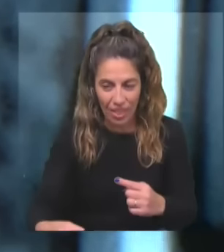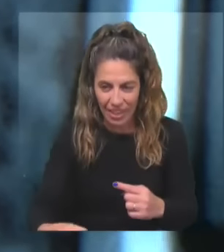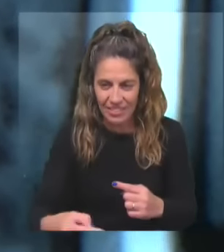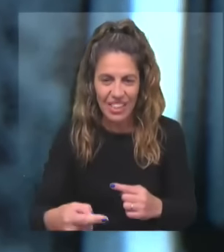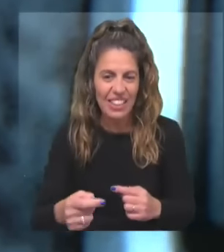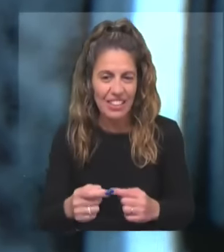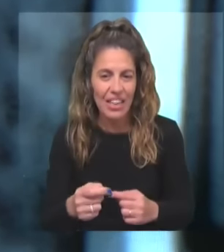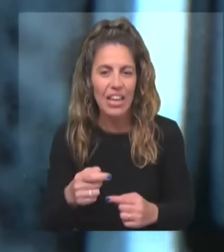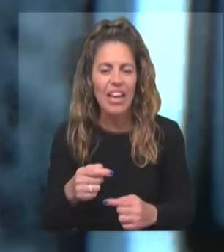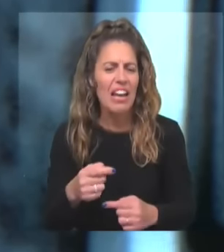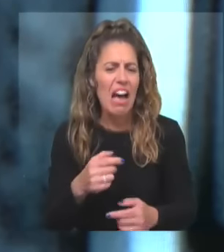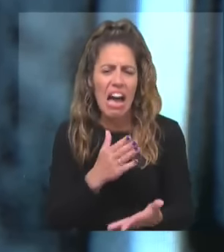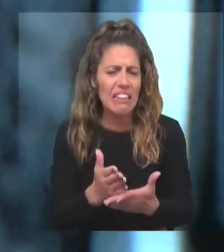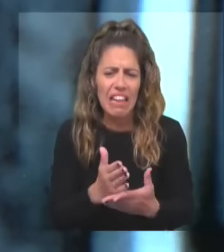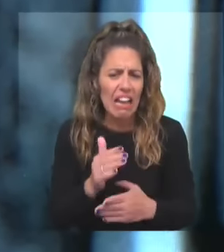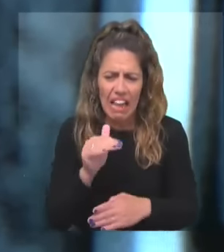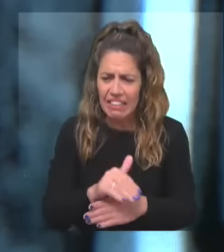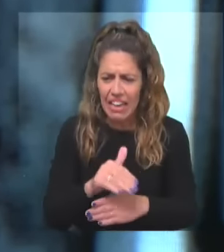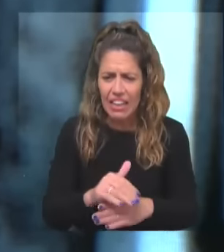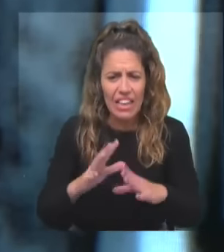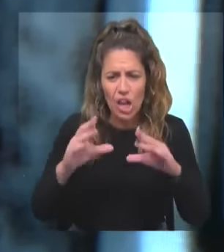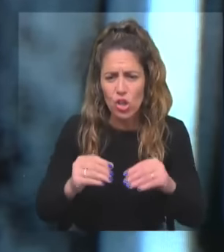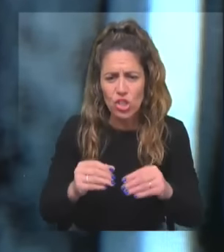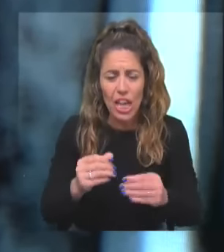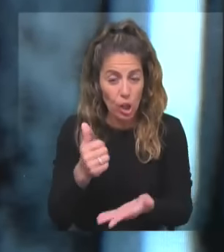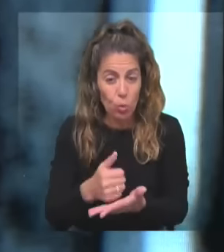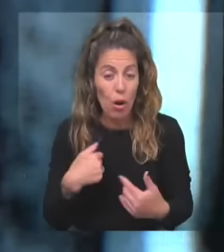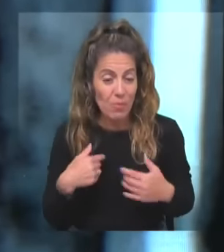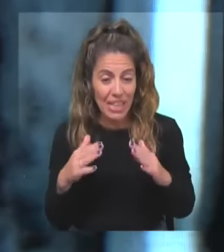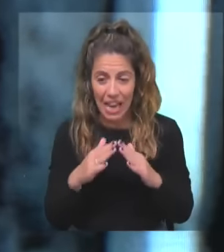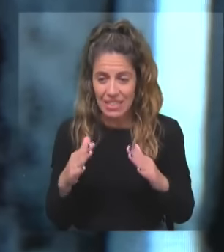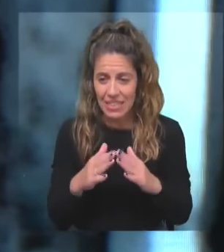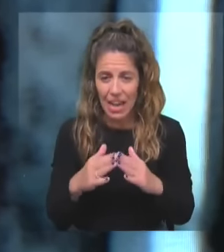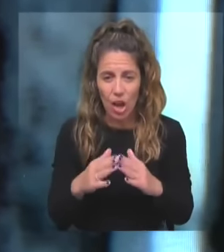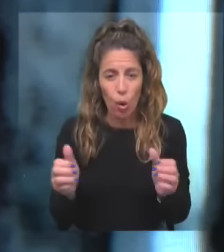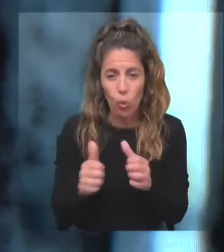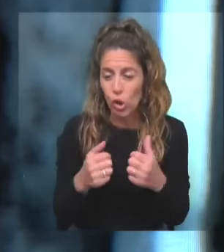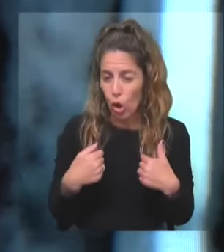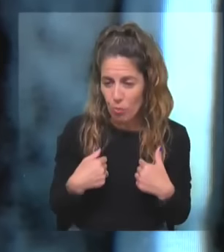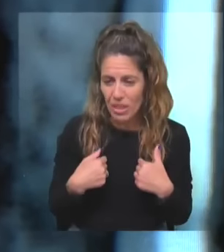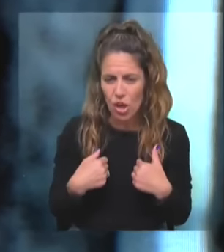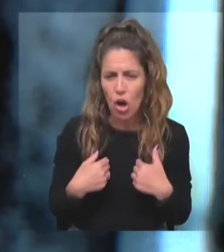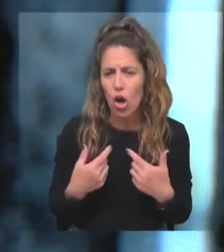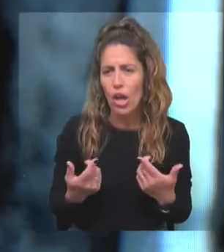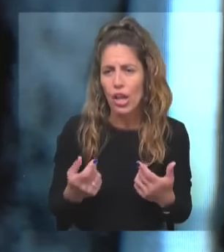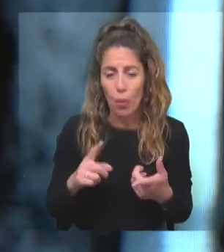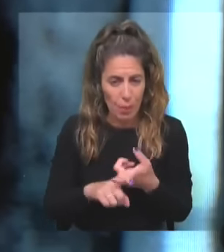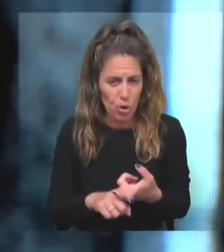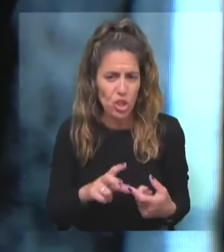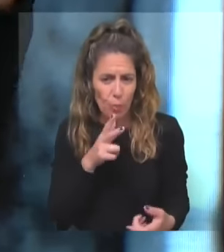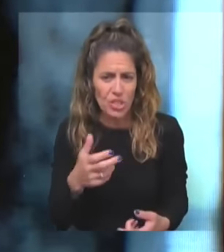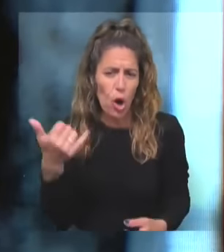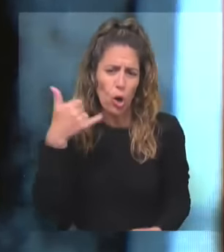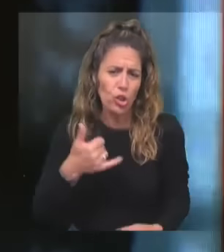hacía tantas veces, estuvo en casa conmigo, con mi señora, con mis hijos, contando toda la peripecia que estaba pasando.